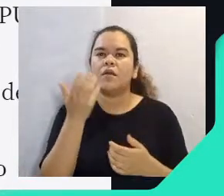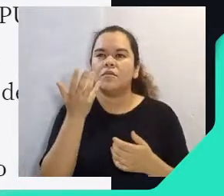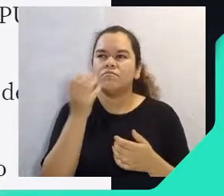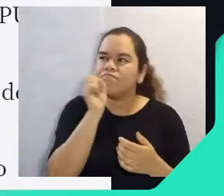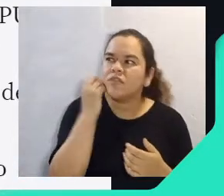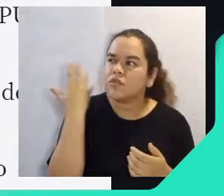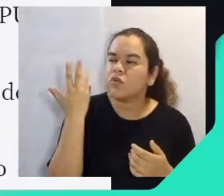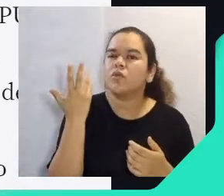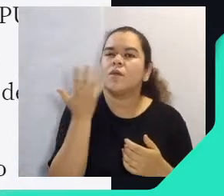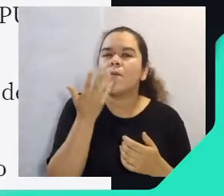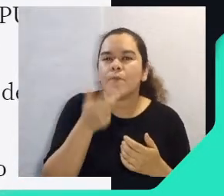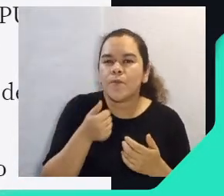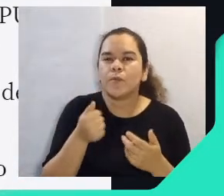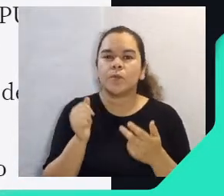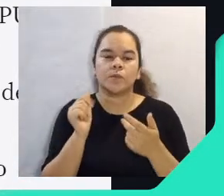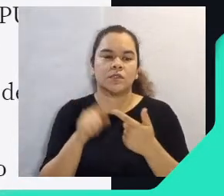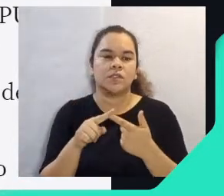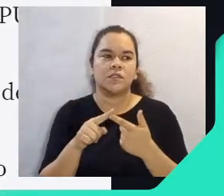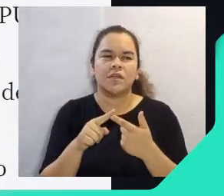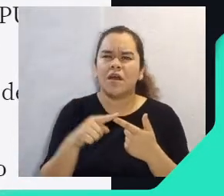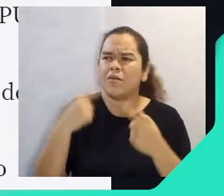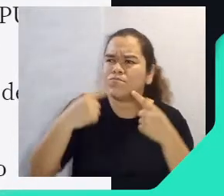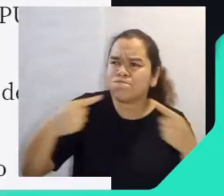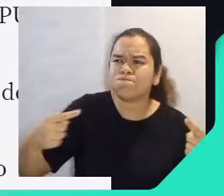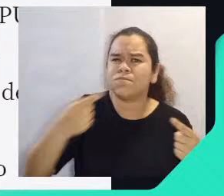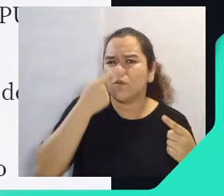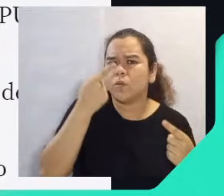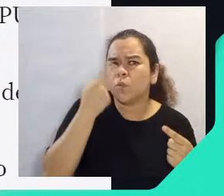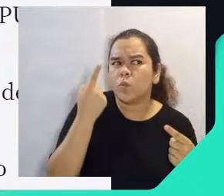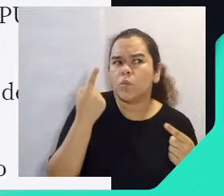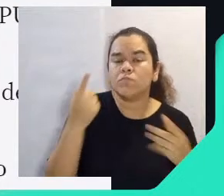camino? ¿Nos inscribimos? ¿Por dónde arrancamos?